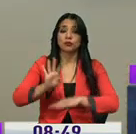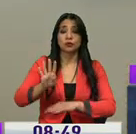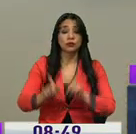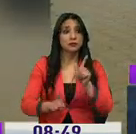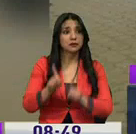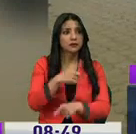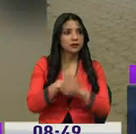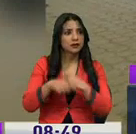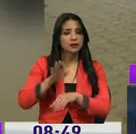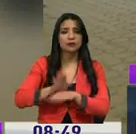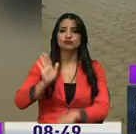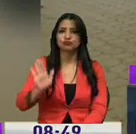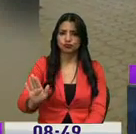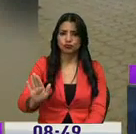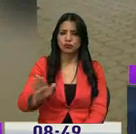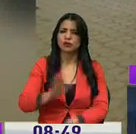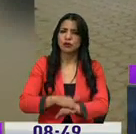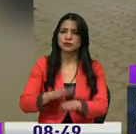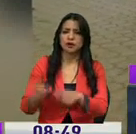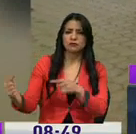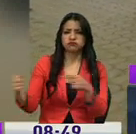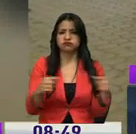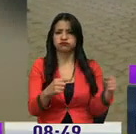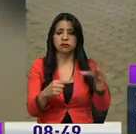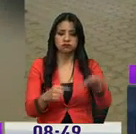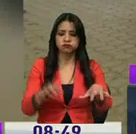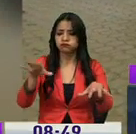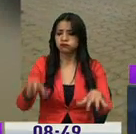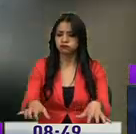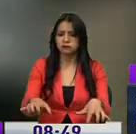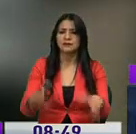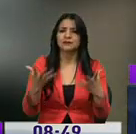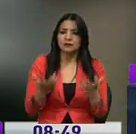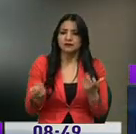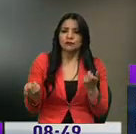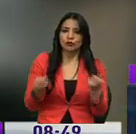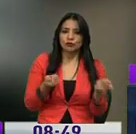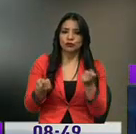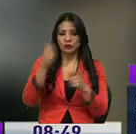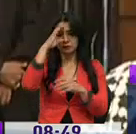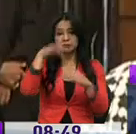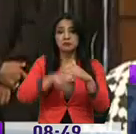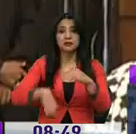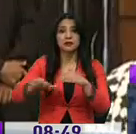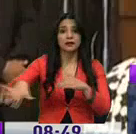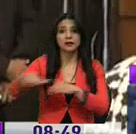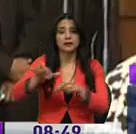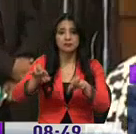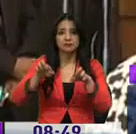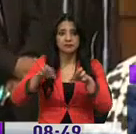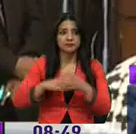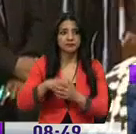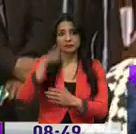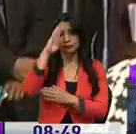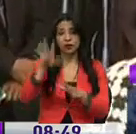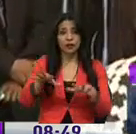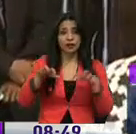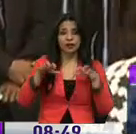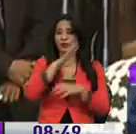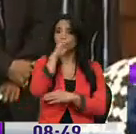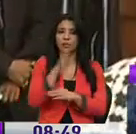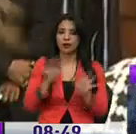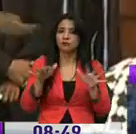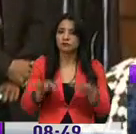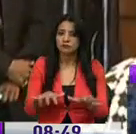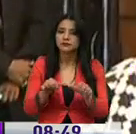personas resultaron heridas tras un enfrentamiento entre bandas que pretenden controlar la minería ilegal. La policía nunca ha abandonado el lugar,